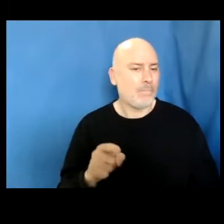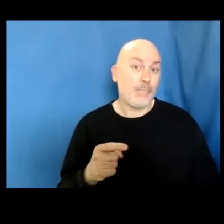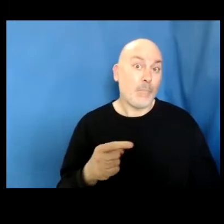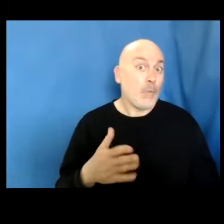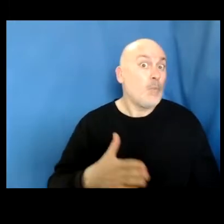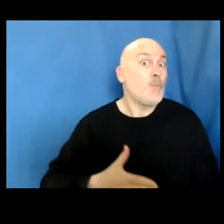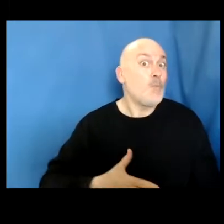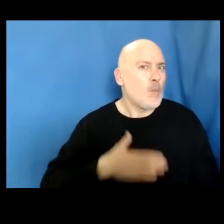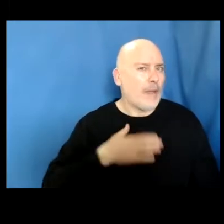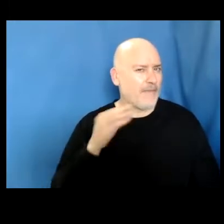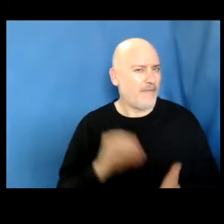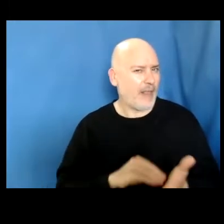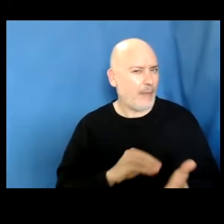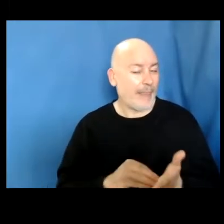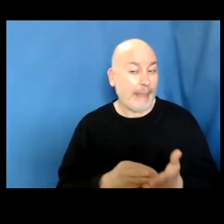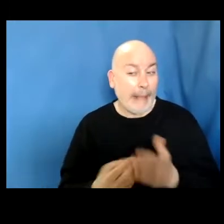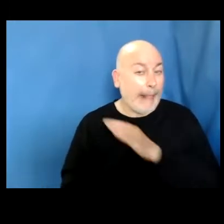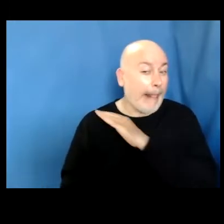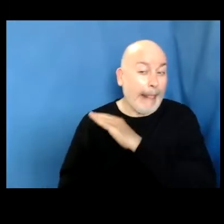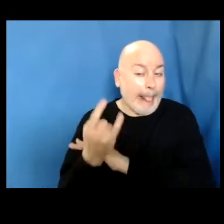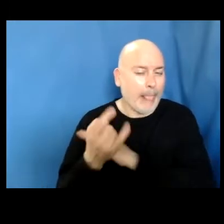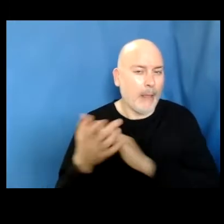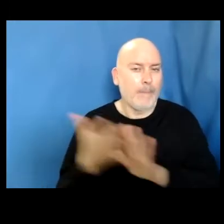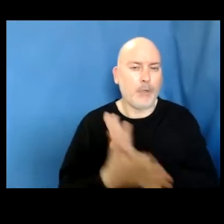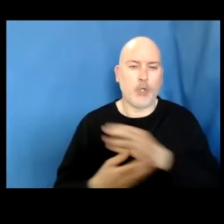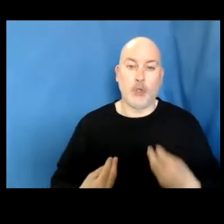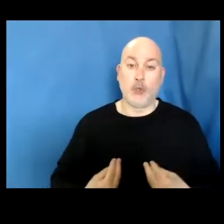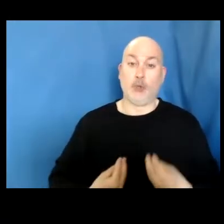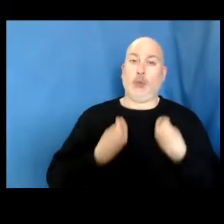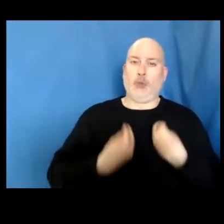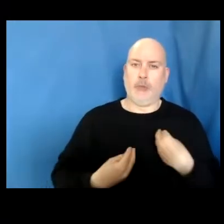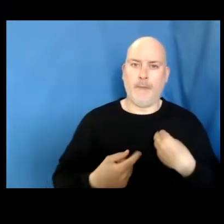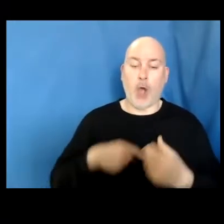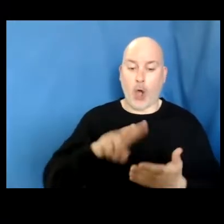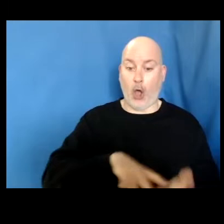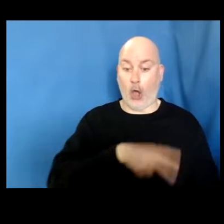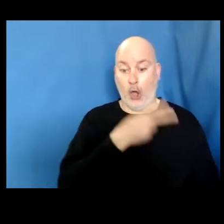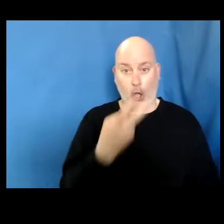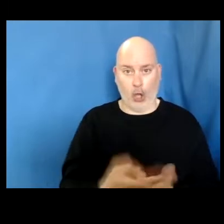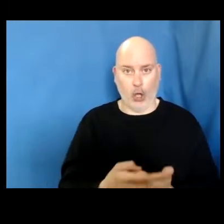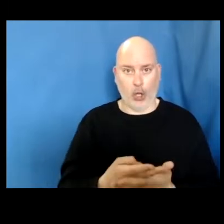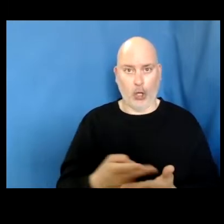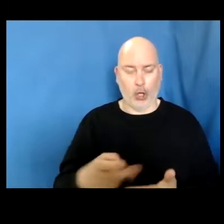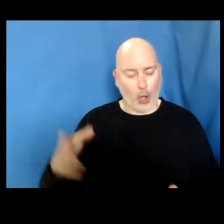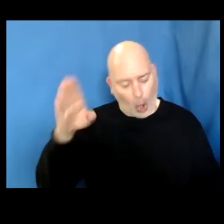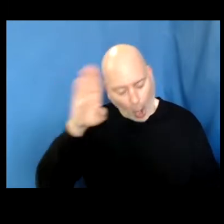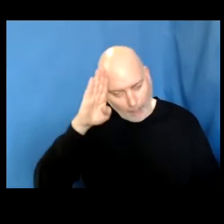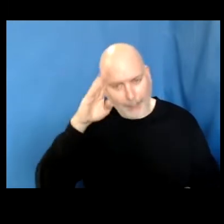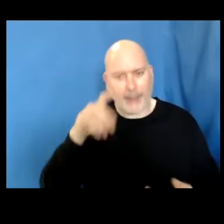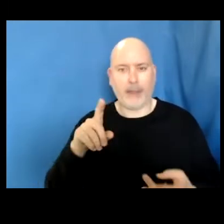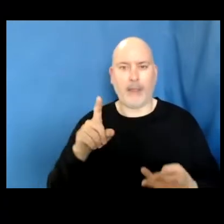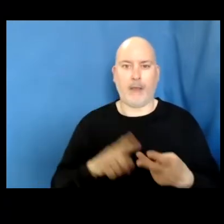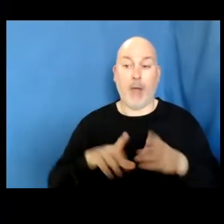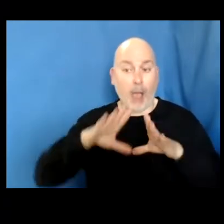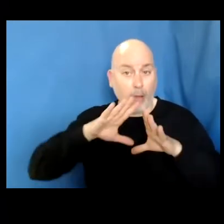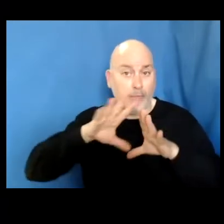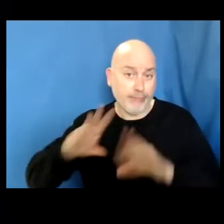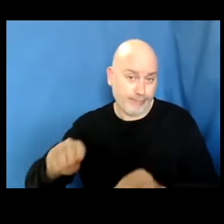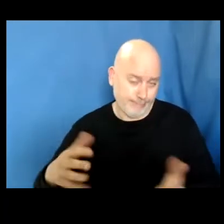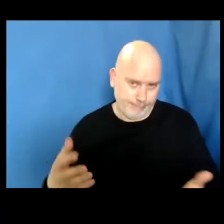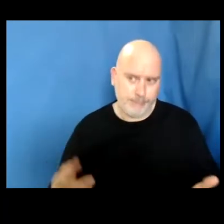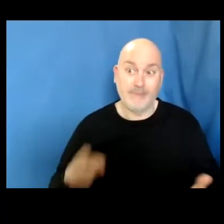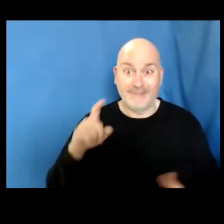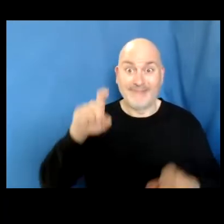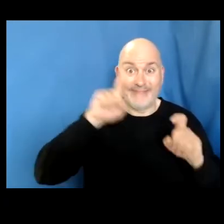de un susto, una caída con un pequeño golpe, una regañina, y lo que el niño hace es que